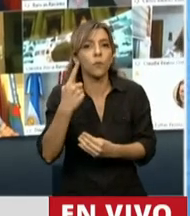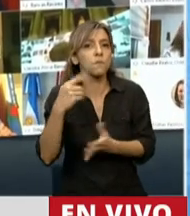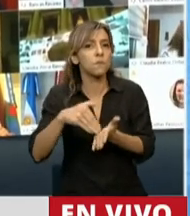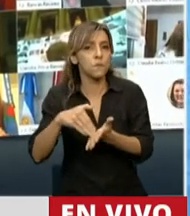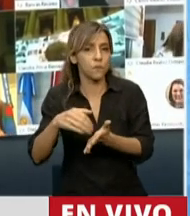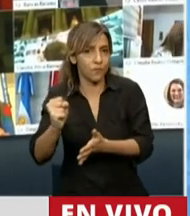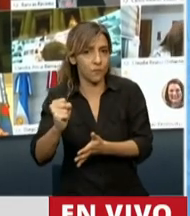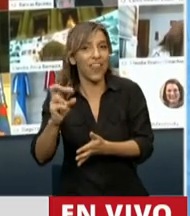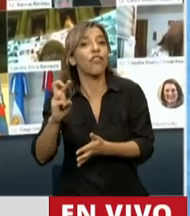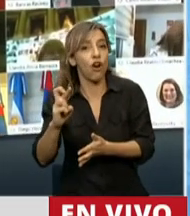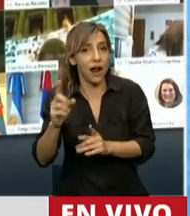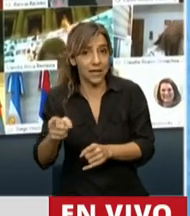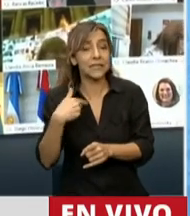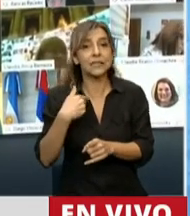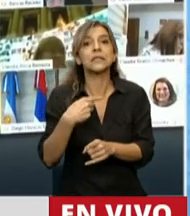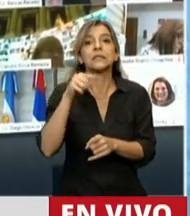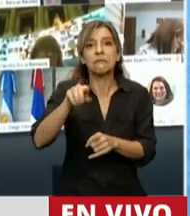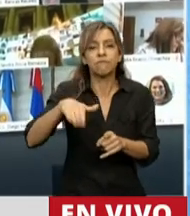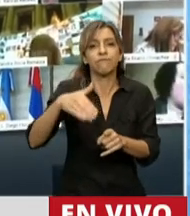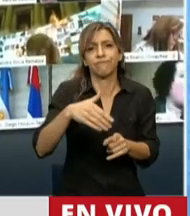de las personas físicas compró